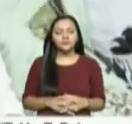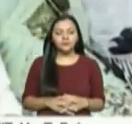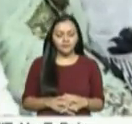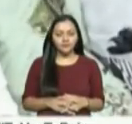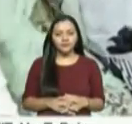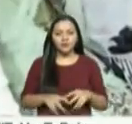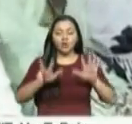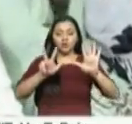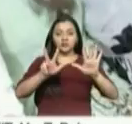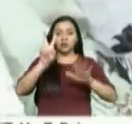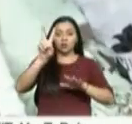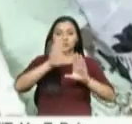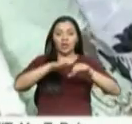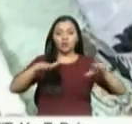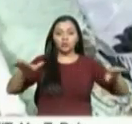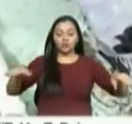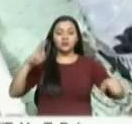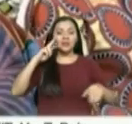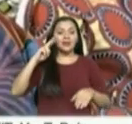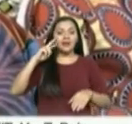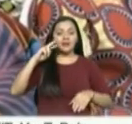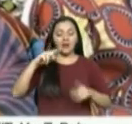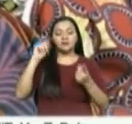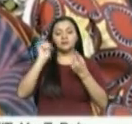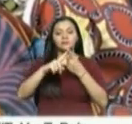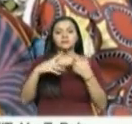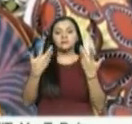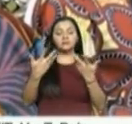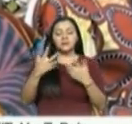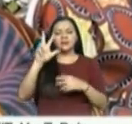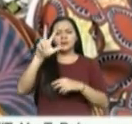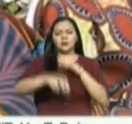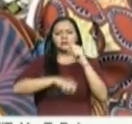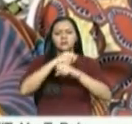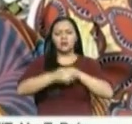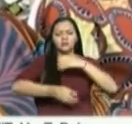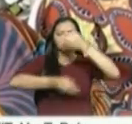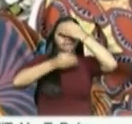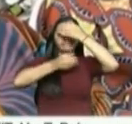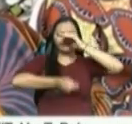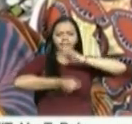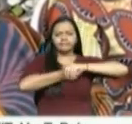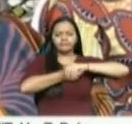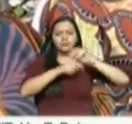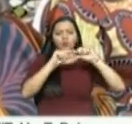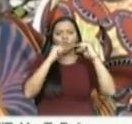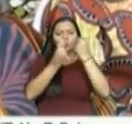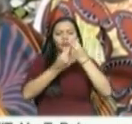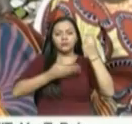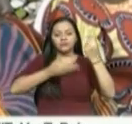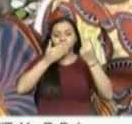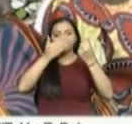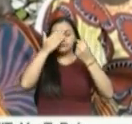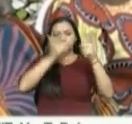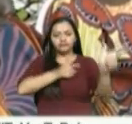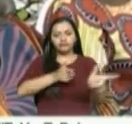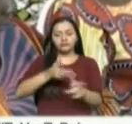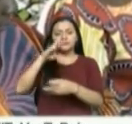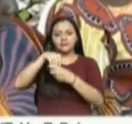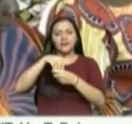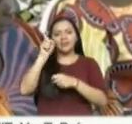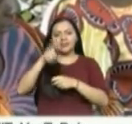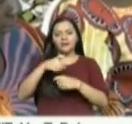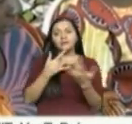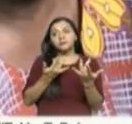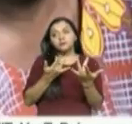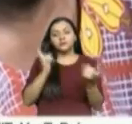Las 82 estudiantes nigerianas, liberadas después de más de 3 años de cautiverio en manos del grupo yihadista Boko Haram, aún deberán